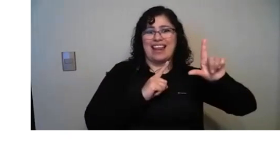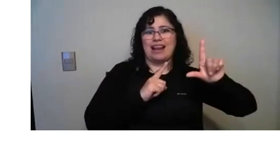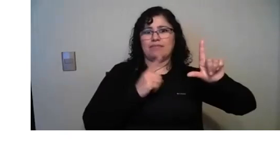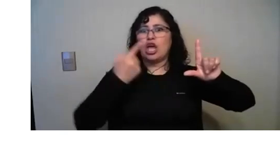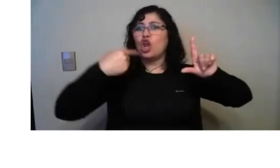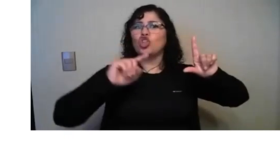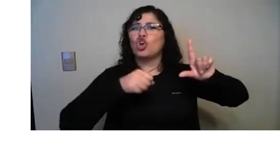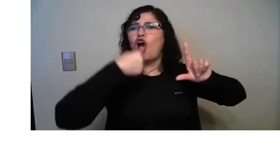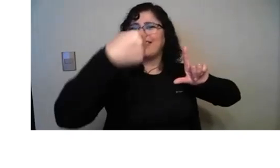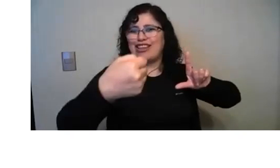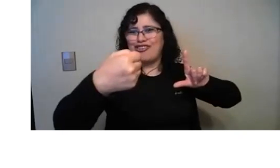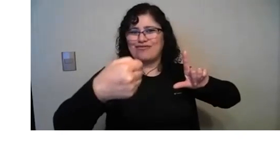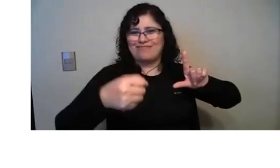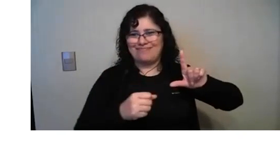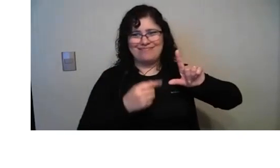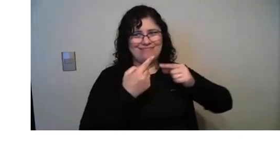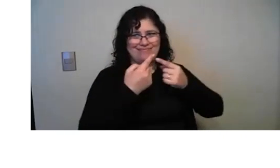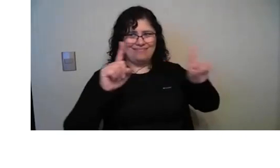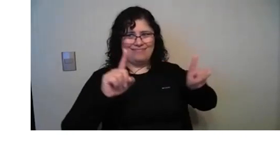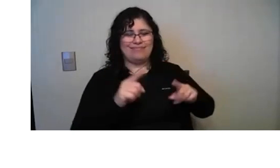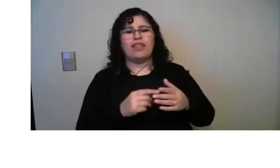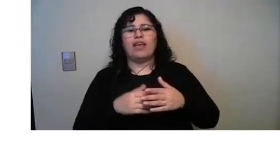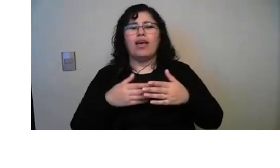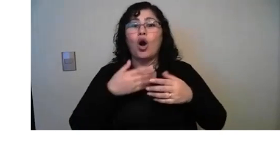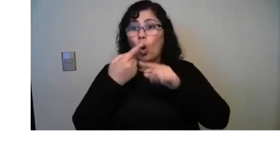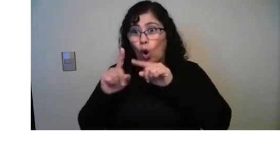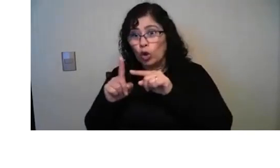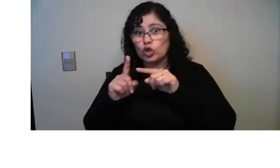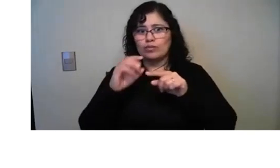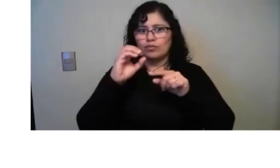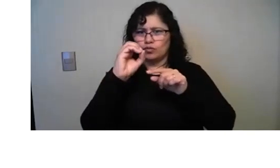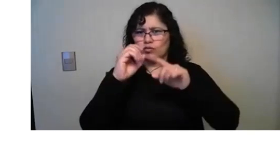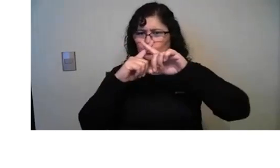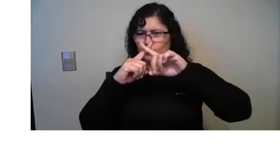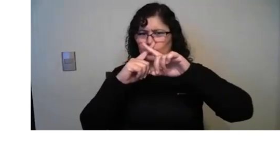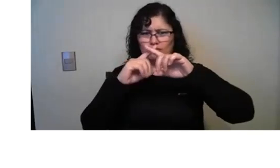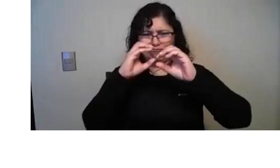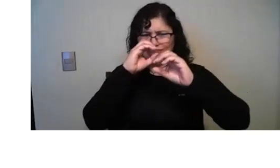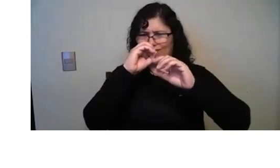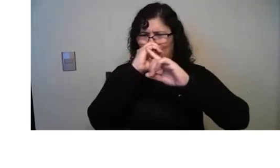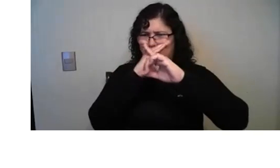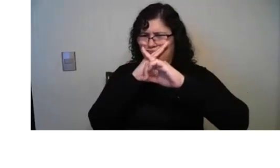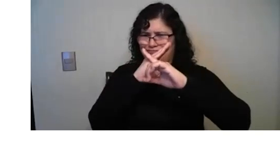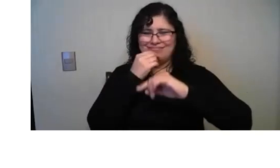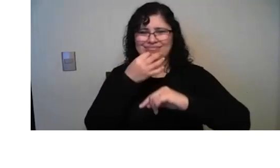cordón anterior. Y tenemos finalmente el tracto rubroespinal, ¿cierto?